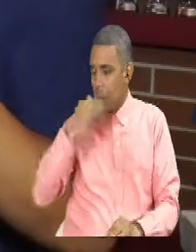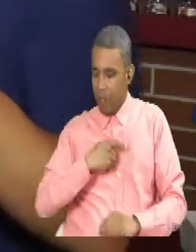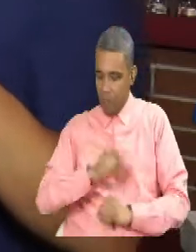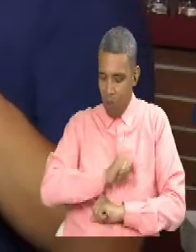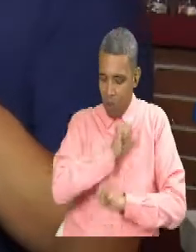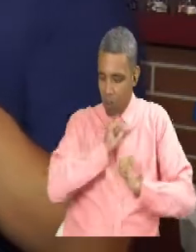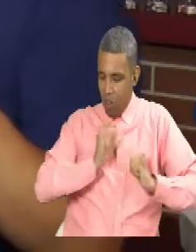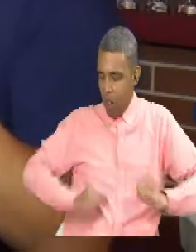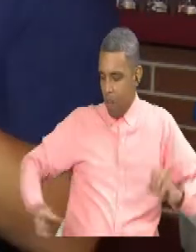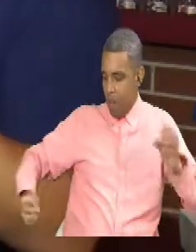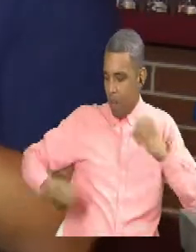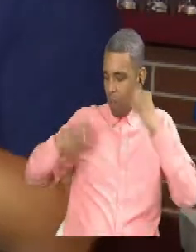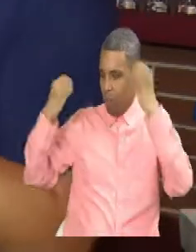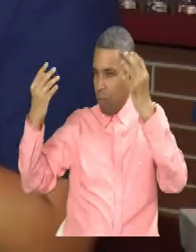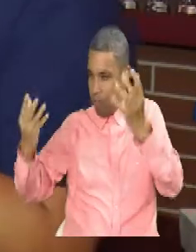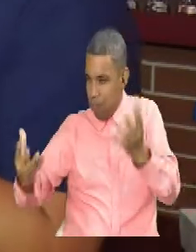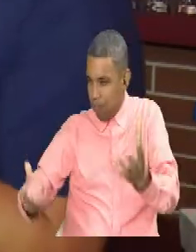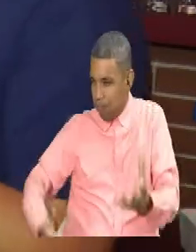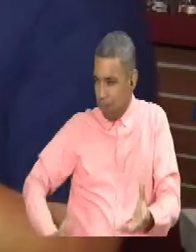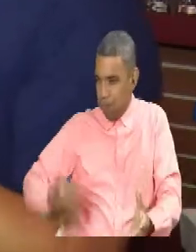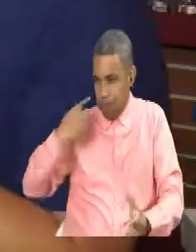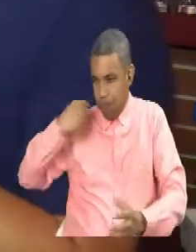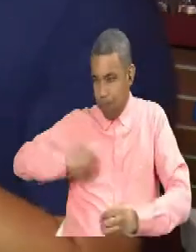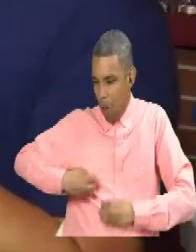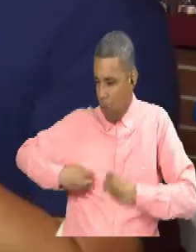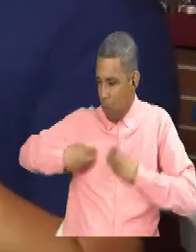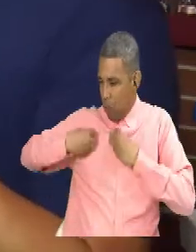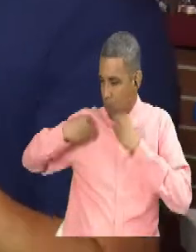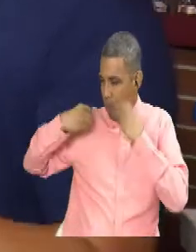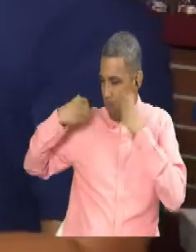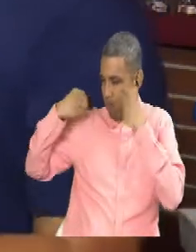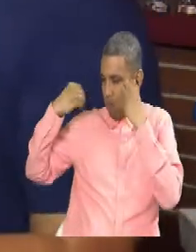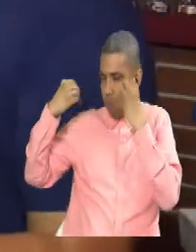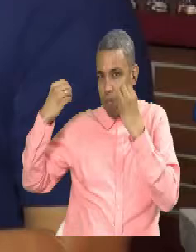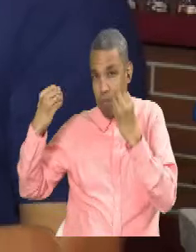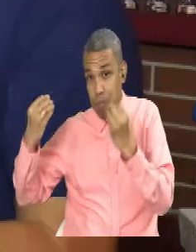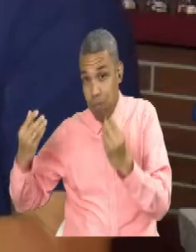enamora con el alma le entrega el cariño a una mujer.